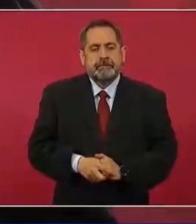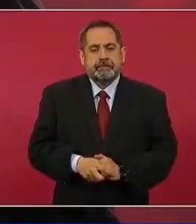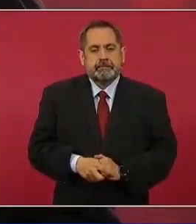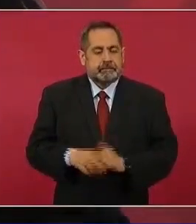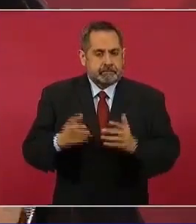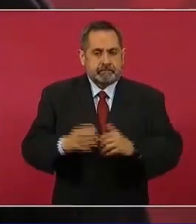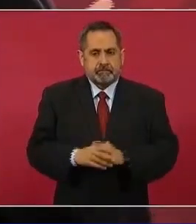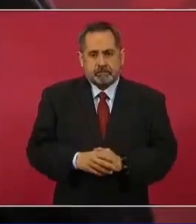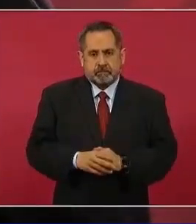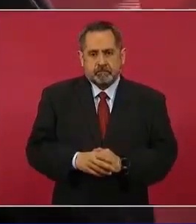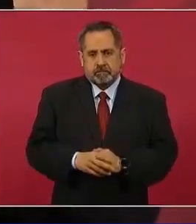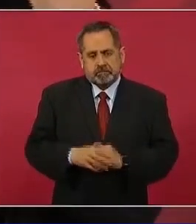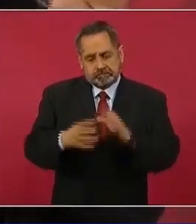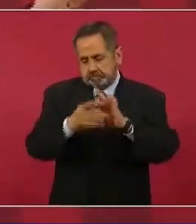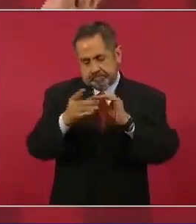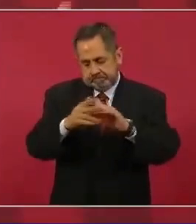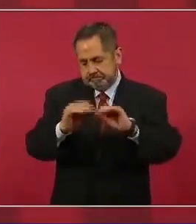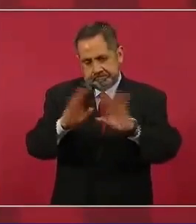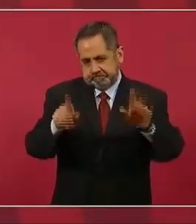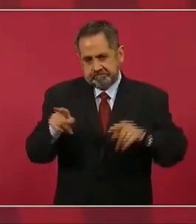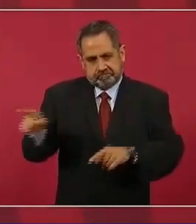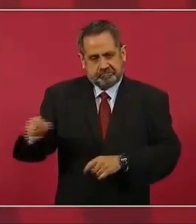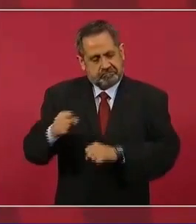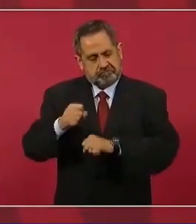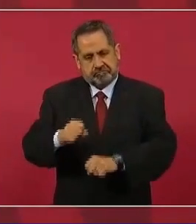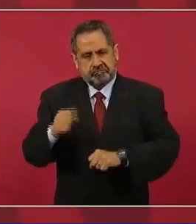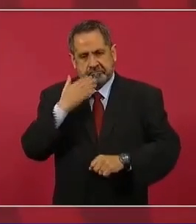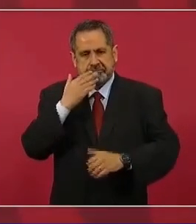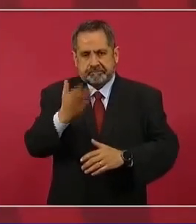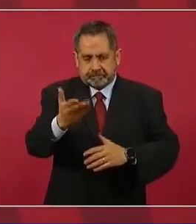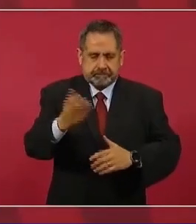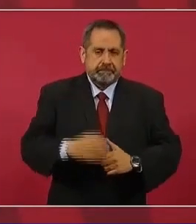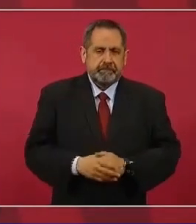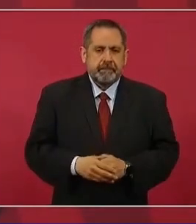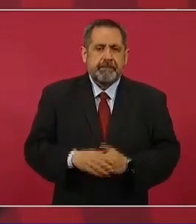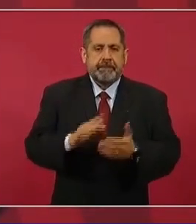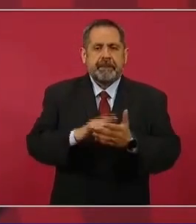Muchas gracias. Para explicarlo, pues, así, de manera coloquial. Muchas gracias, presidente.